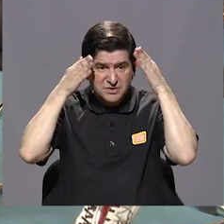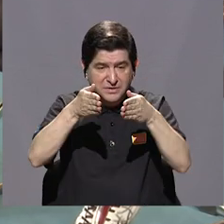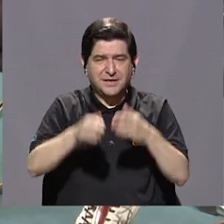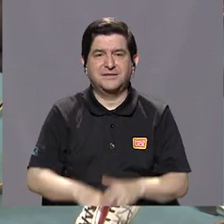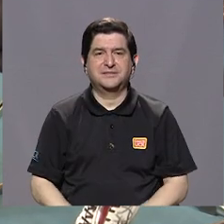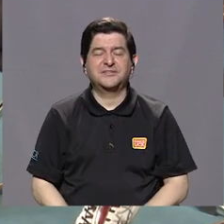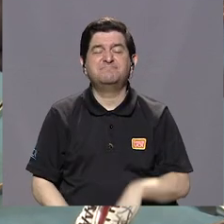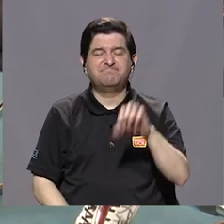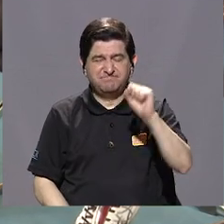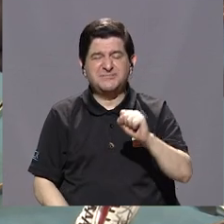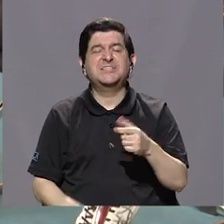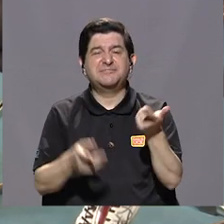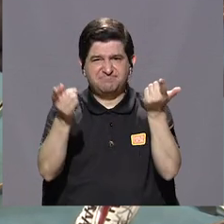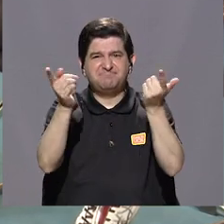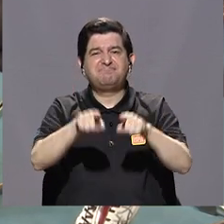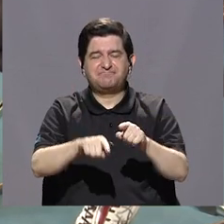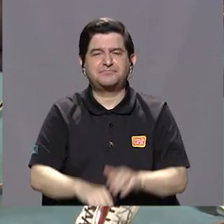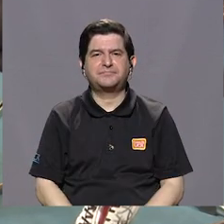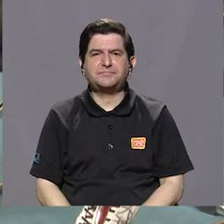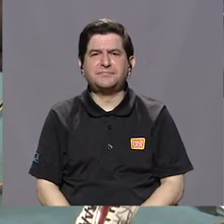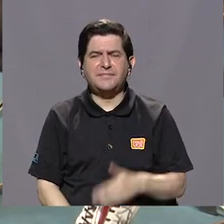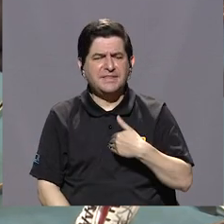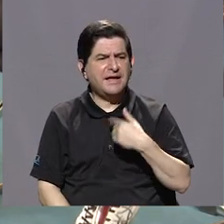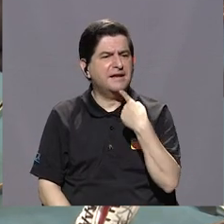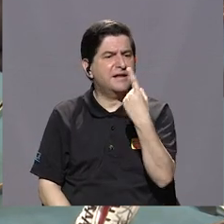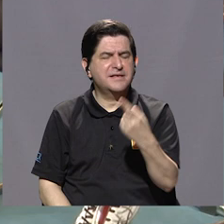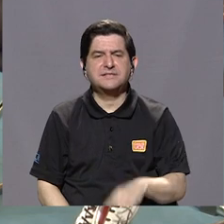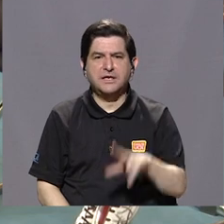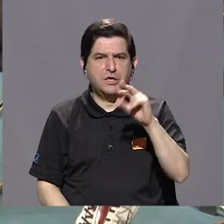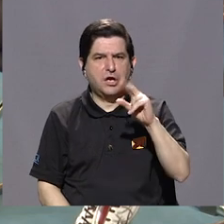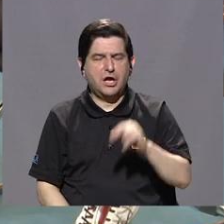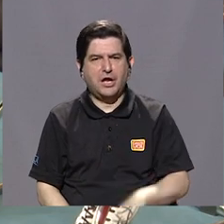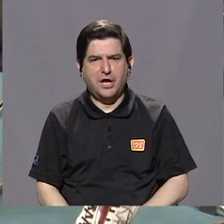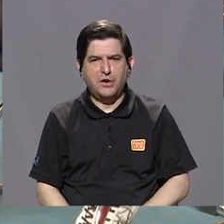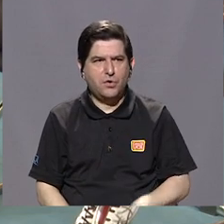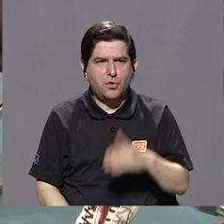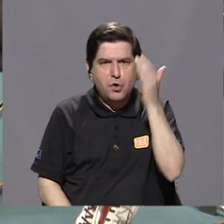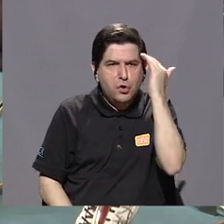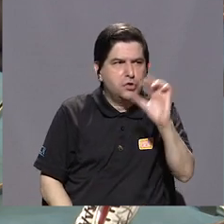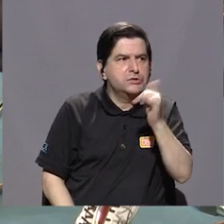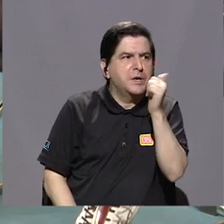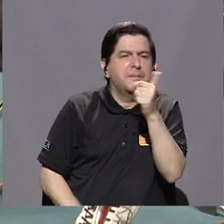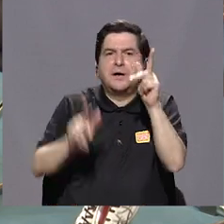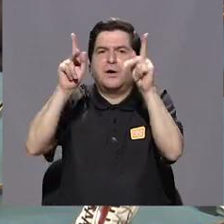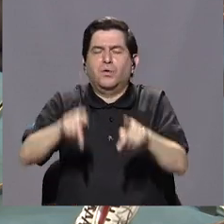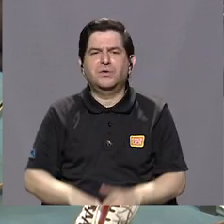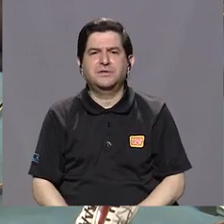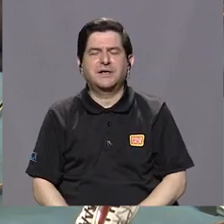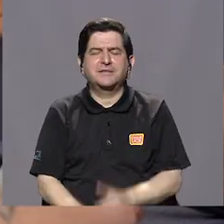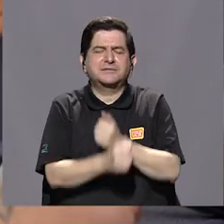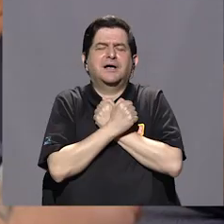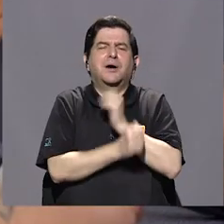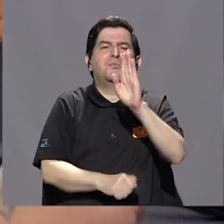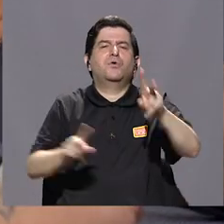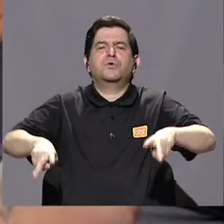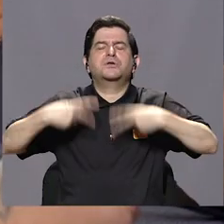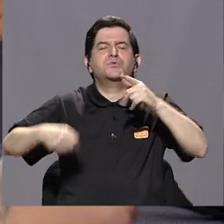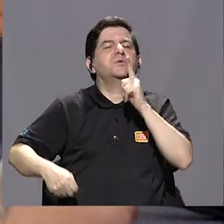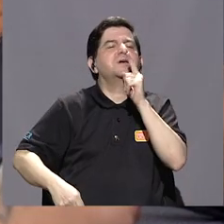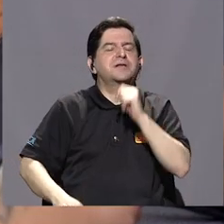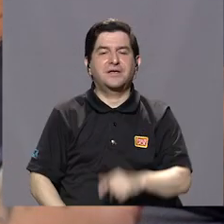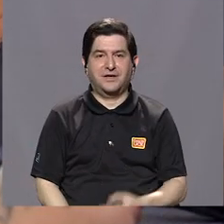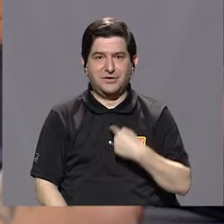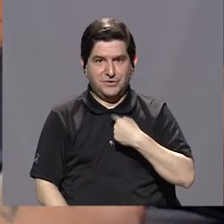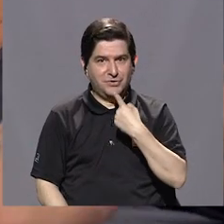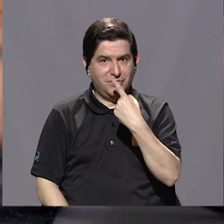Pero sí sucede. Si tuviéramos que decir que no salga de Centroamérica, ¿cuál es el amor de su vida? Yo te